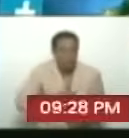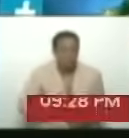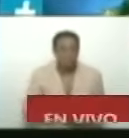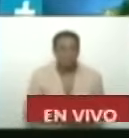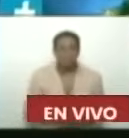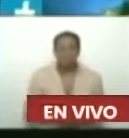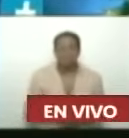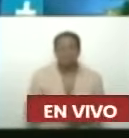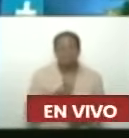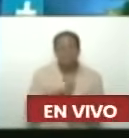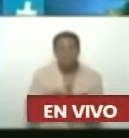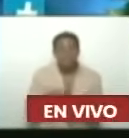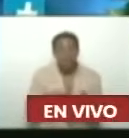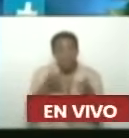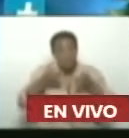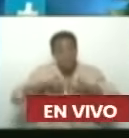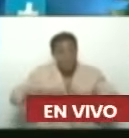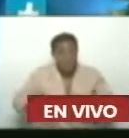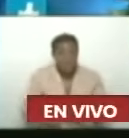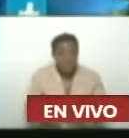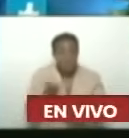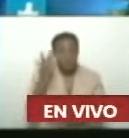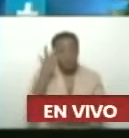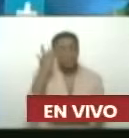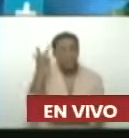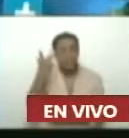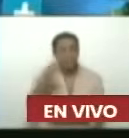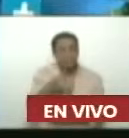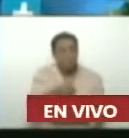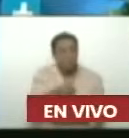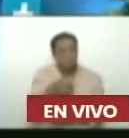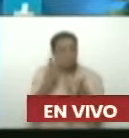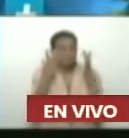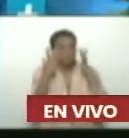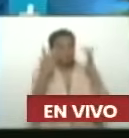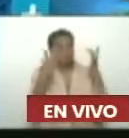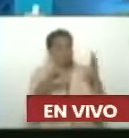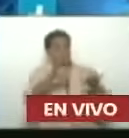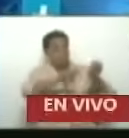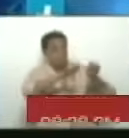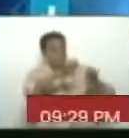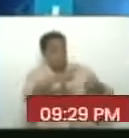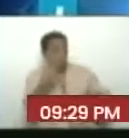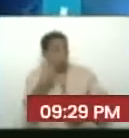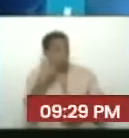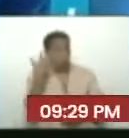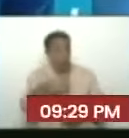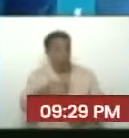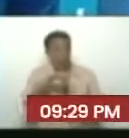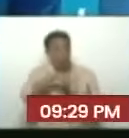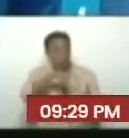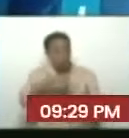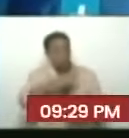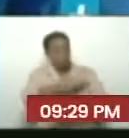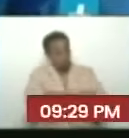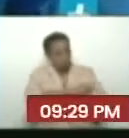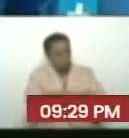Sí, Josué Benjamín siempre ha sido un niño impresionante, que no es muy